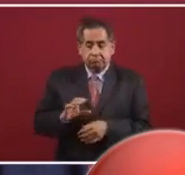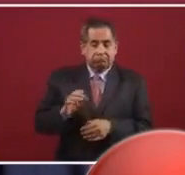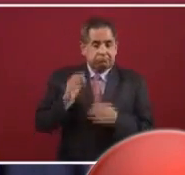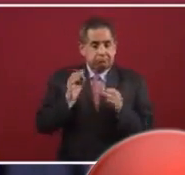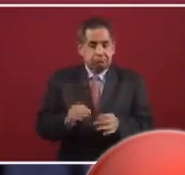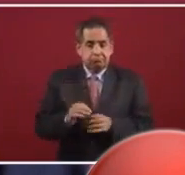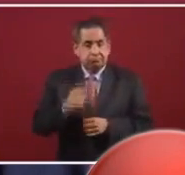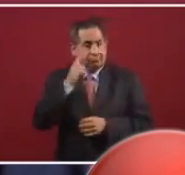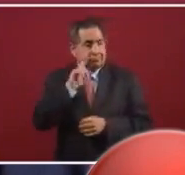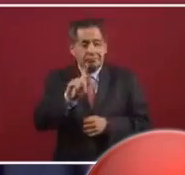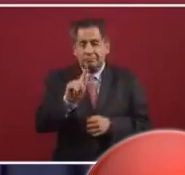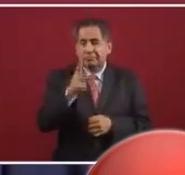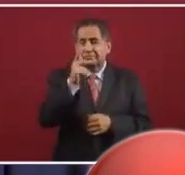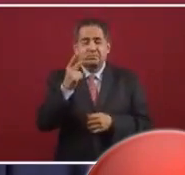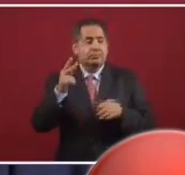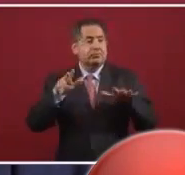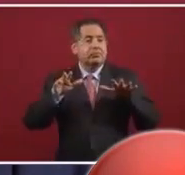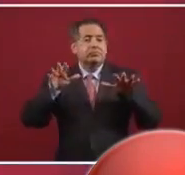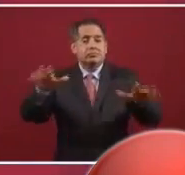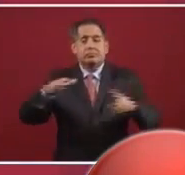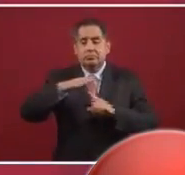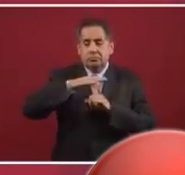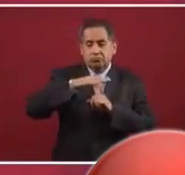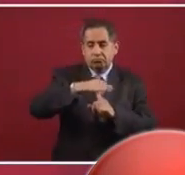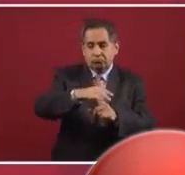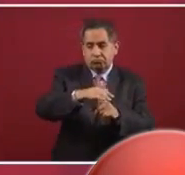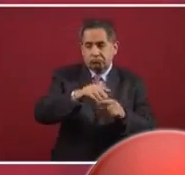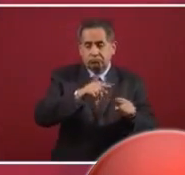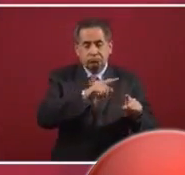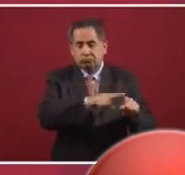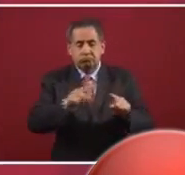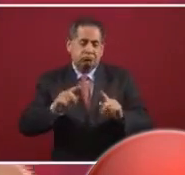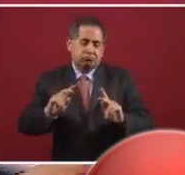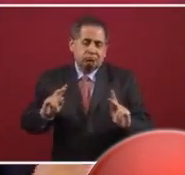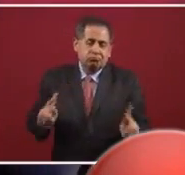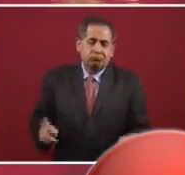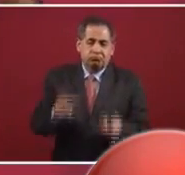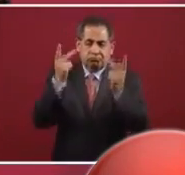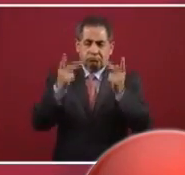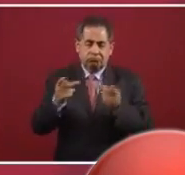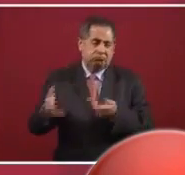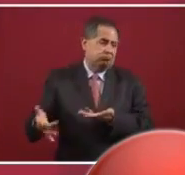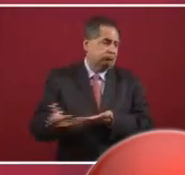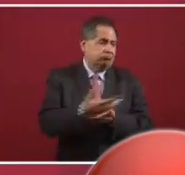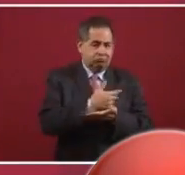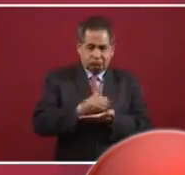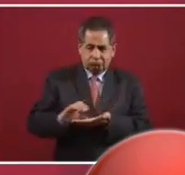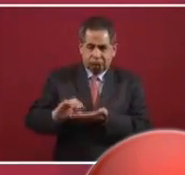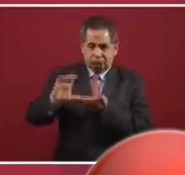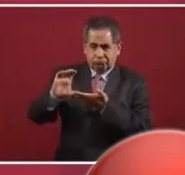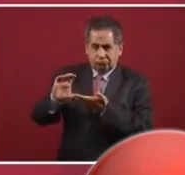72 aviones y helicópteros, ¿sí? Todos los ahorros,